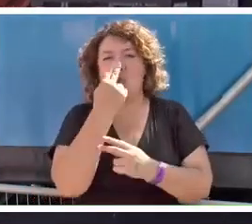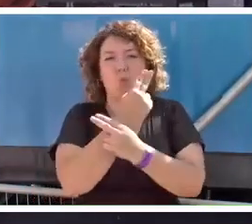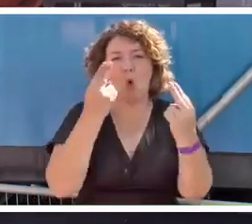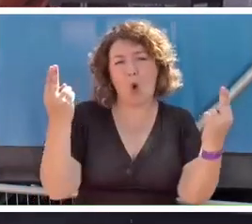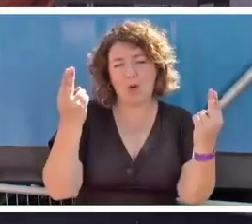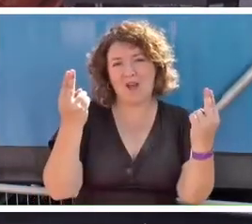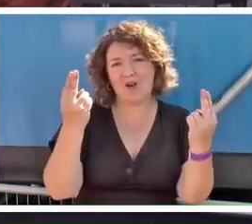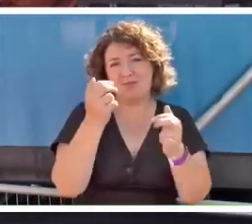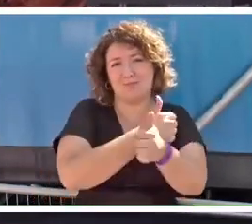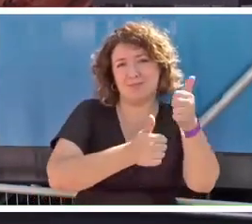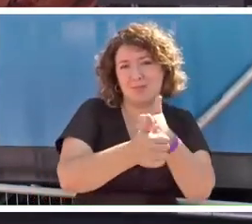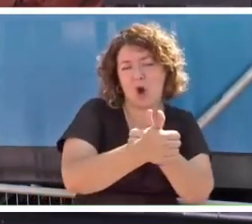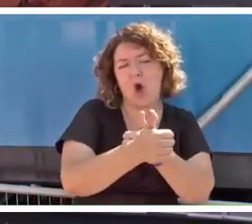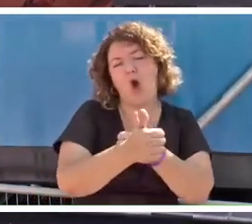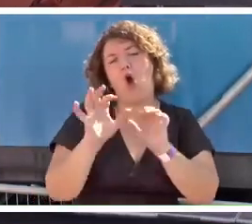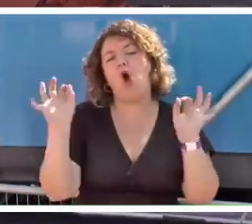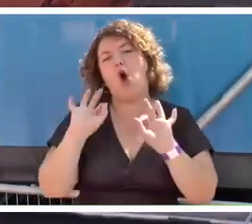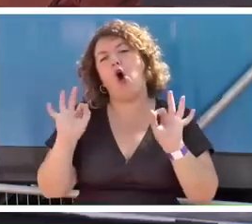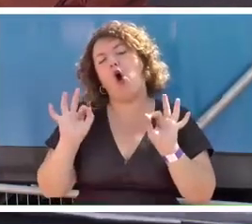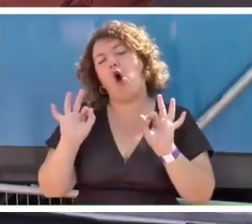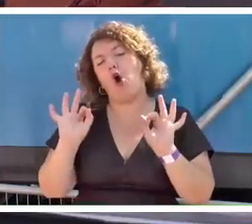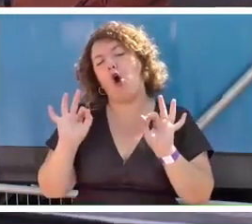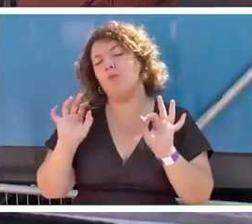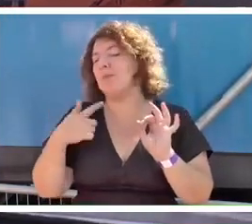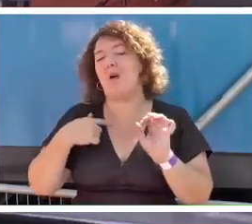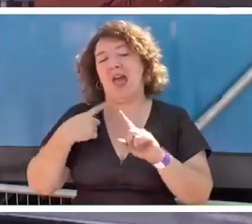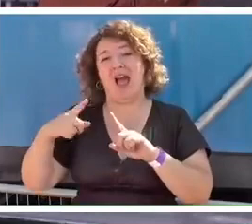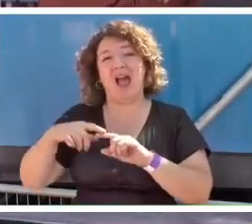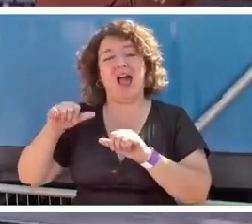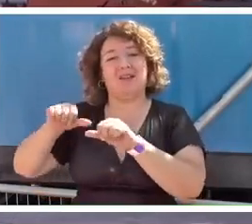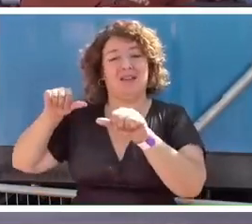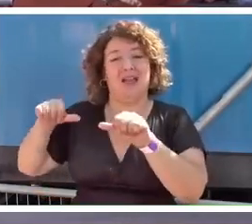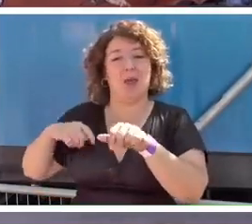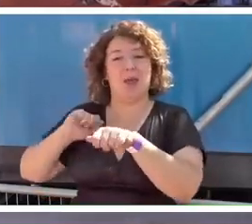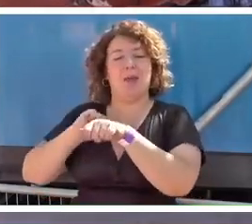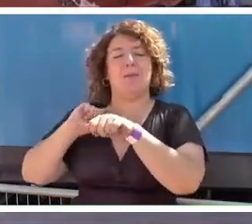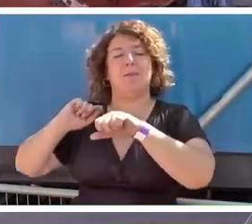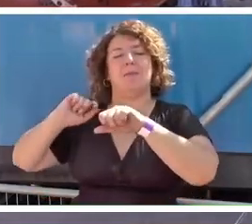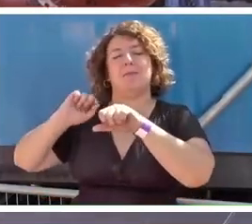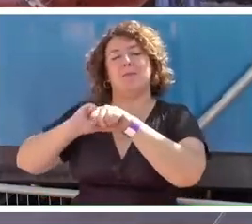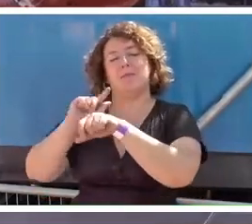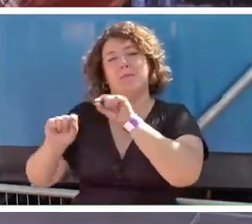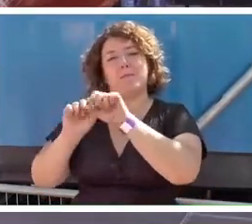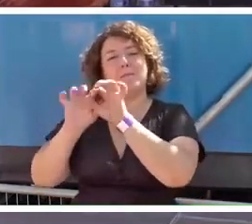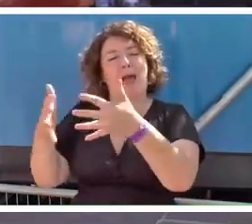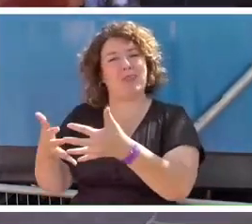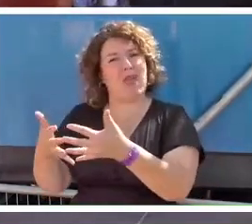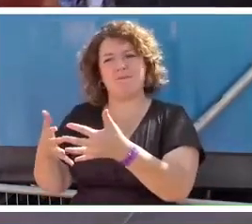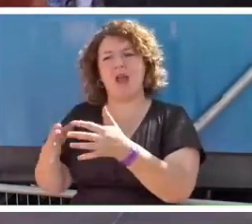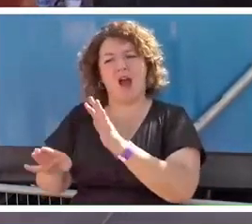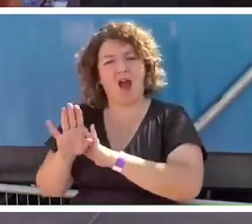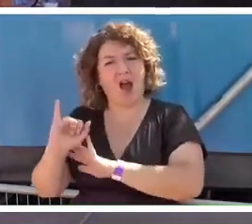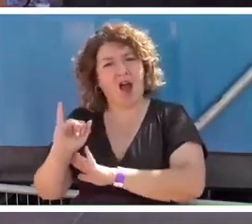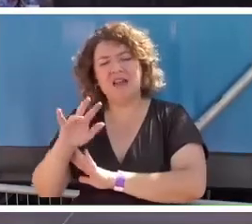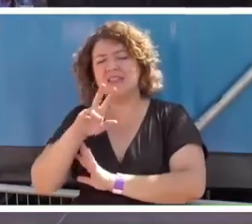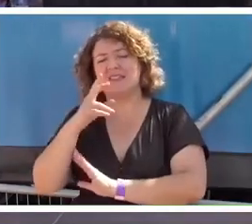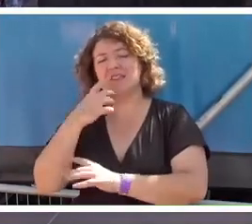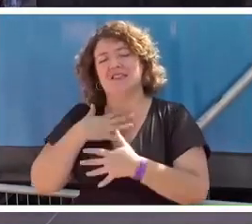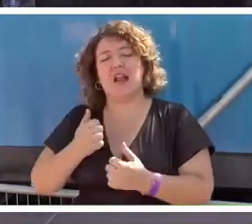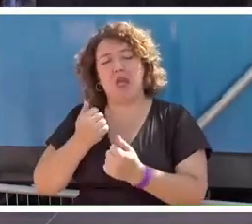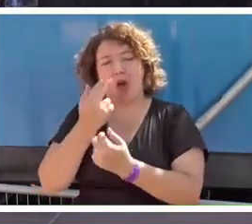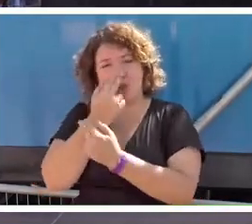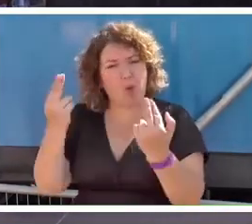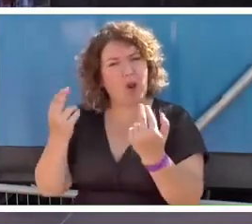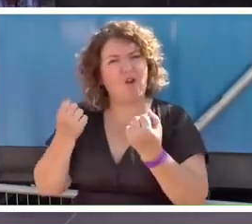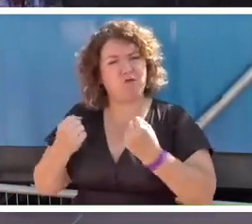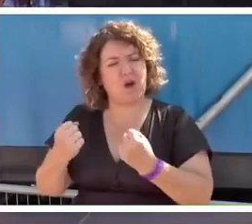nosotros, intervenimos en lo público para defender lo que hemos visto en la pandemia, nuestros servicios públicos, tener una sanidad